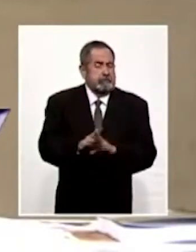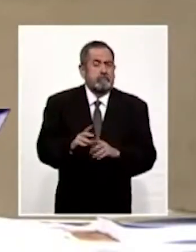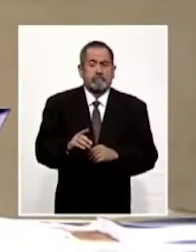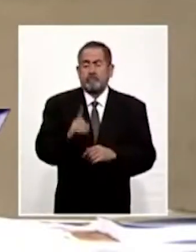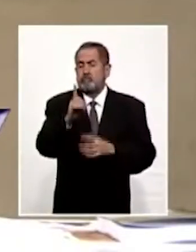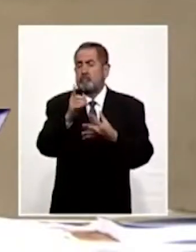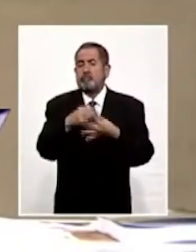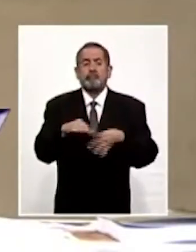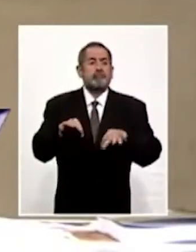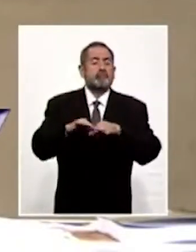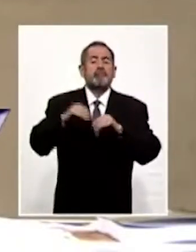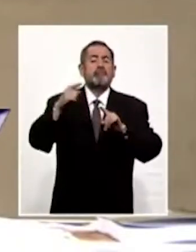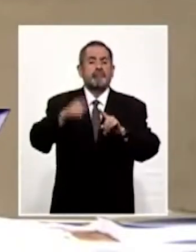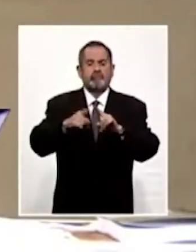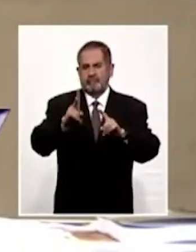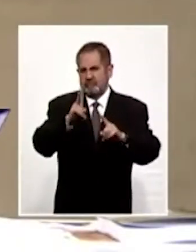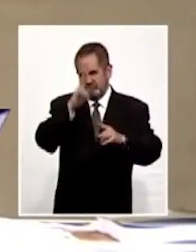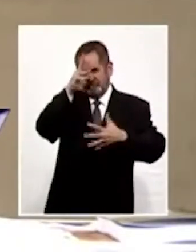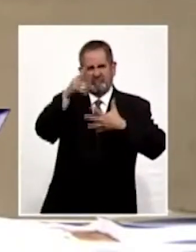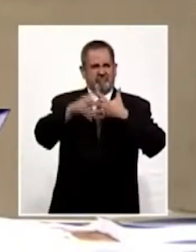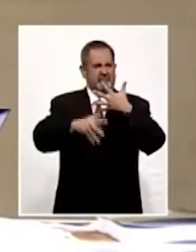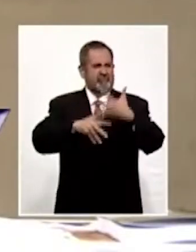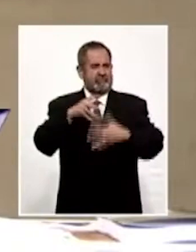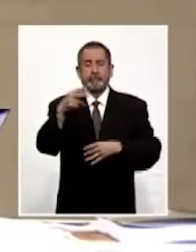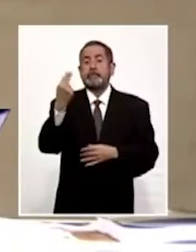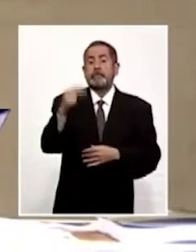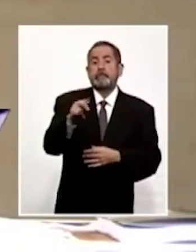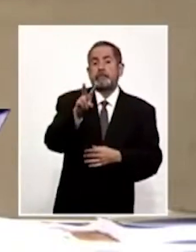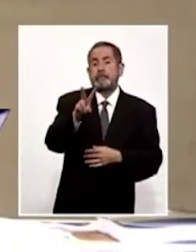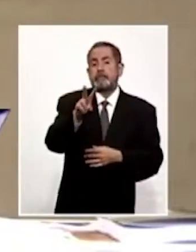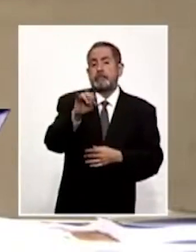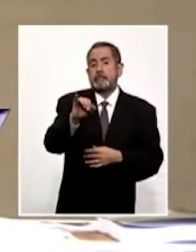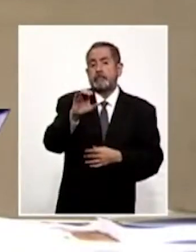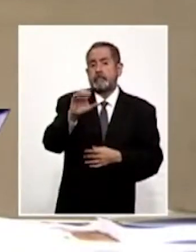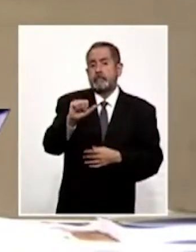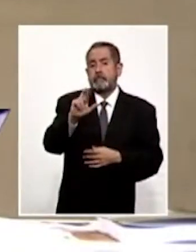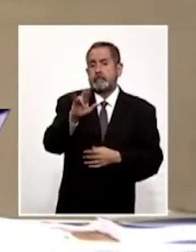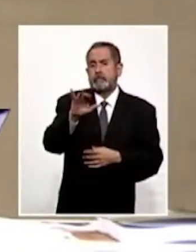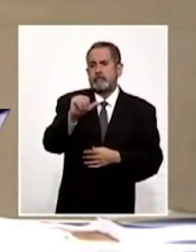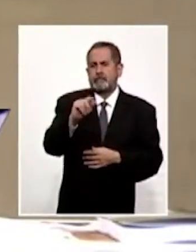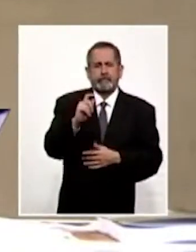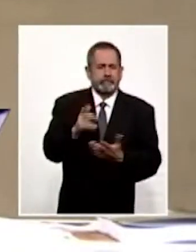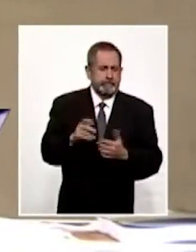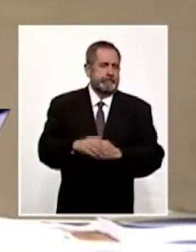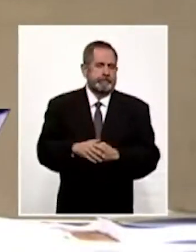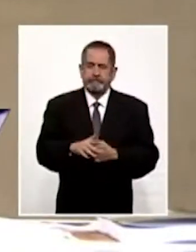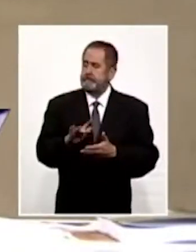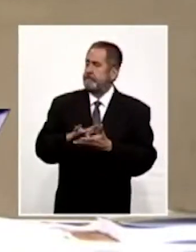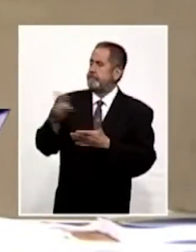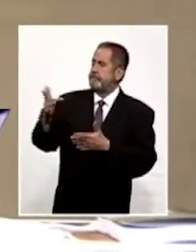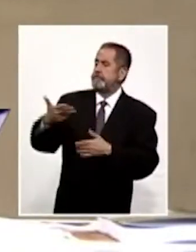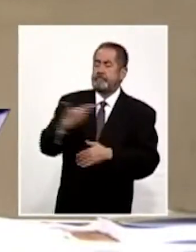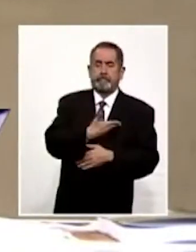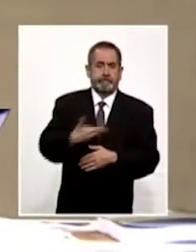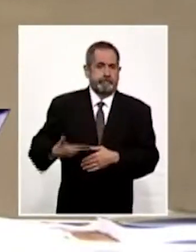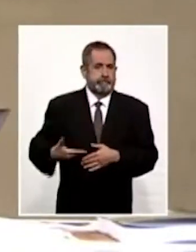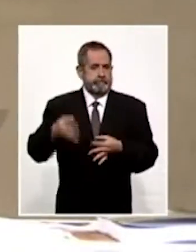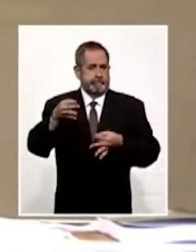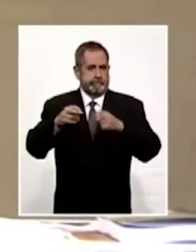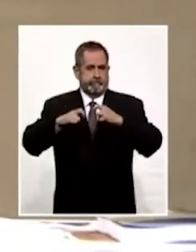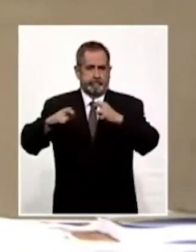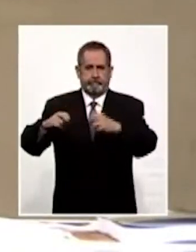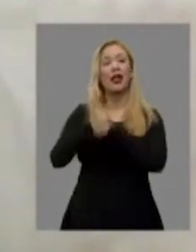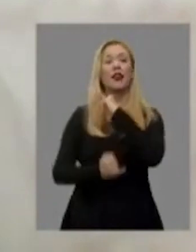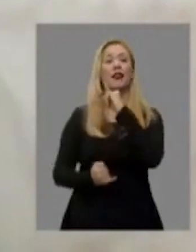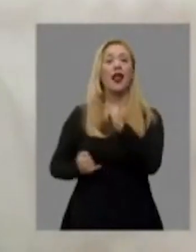En tercera ronda de votación, la ministra Norma Lucía Piña Hernández resultó electa para ser la primera mujer presidenta en la historia de la Suprema Corte de